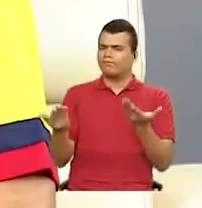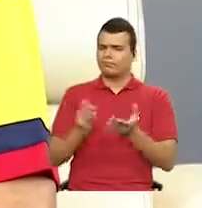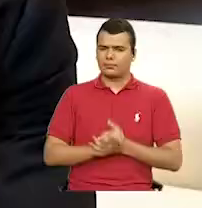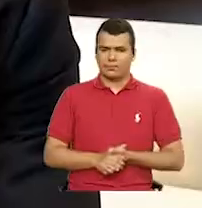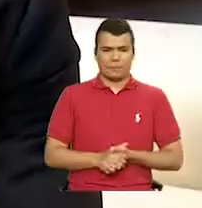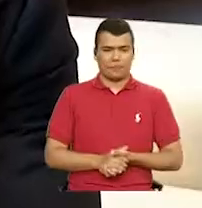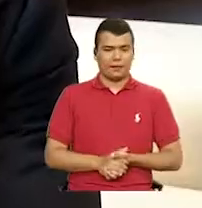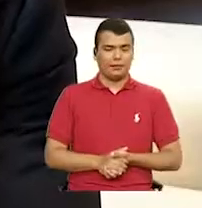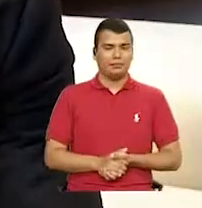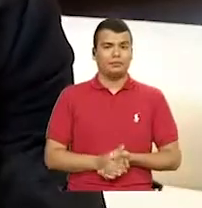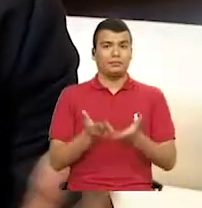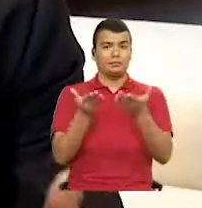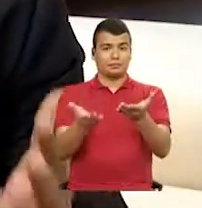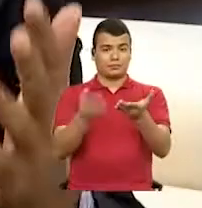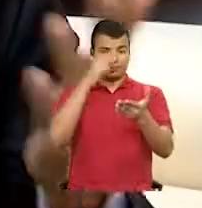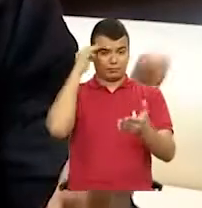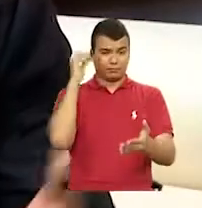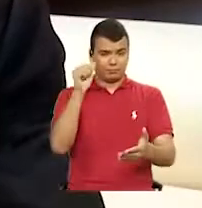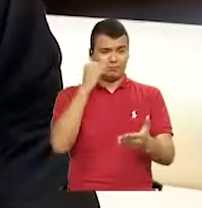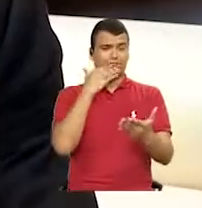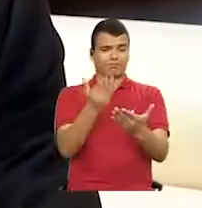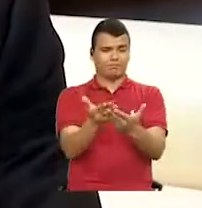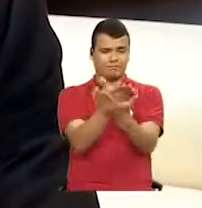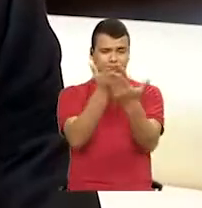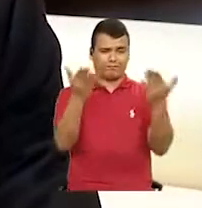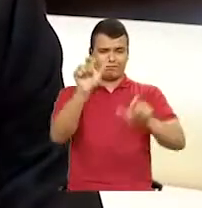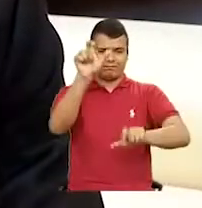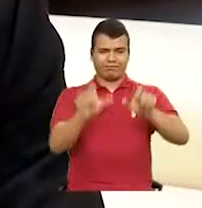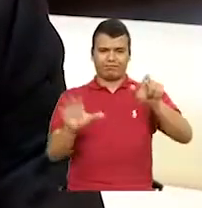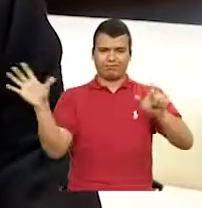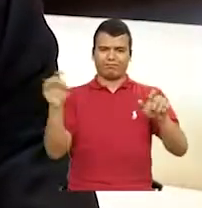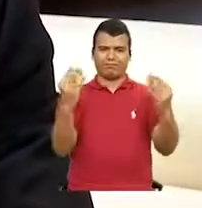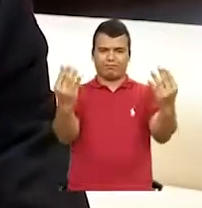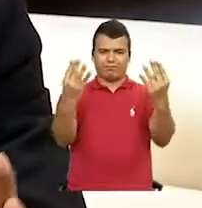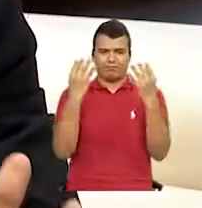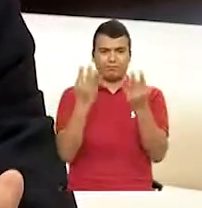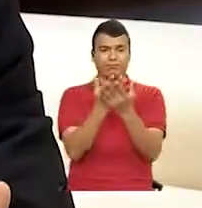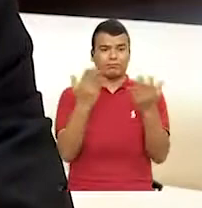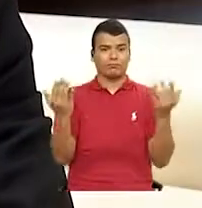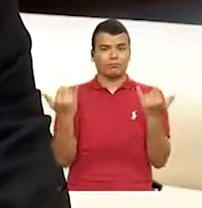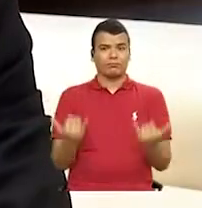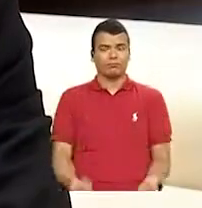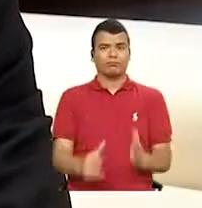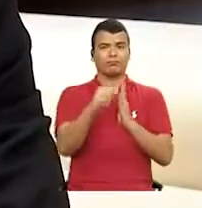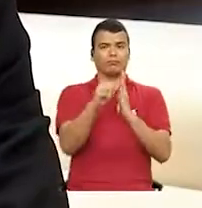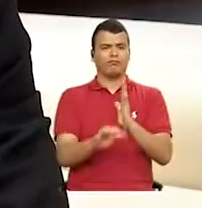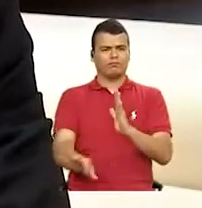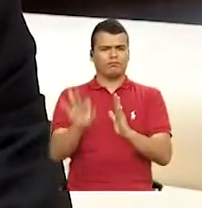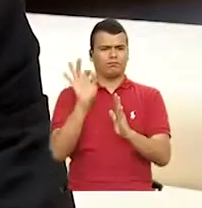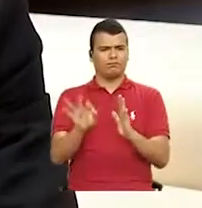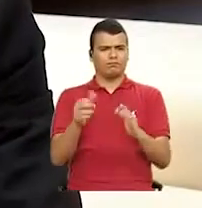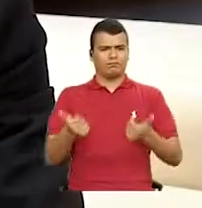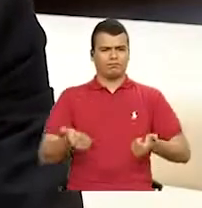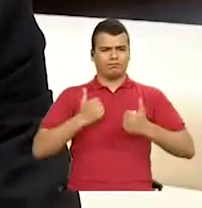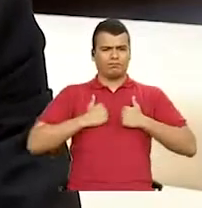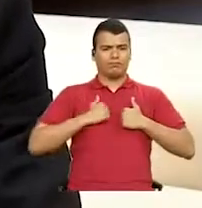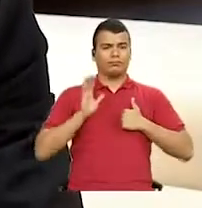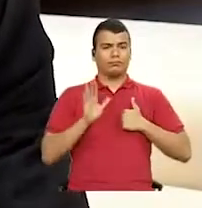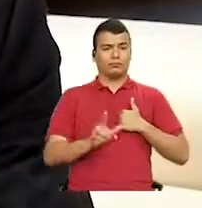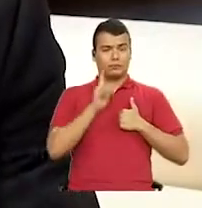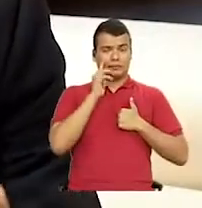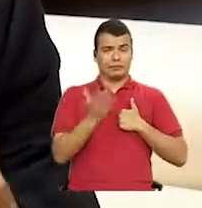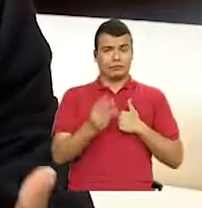Bueno, muy bien, Mauro, y de nuevo gracias a todos los televidentes también por estar allí atentos para que hagamos de este programa algo muy provechoso.